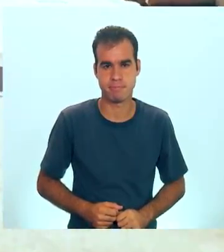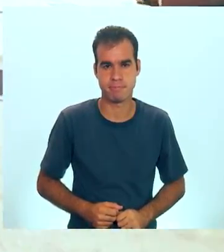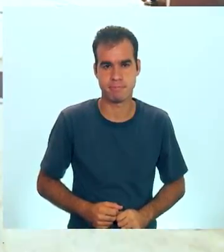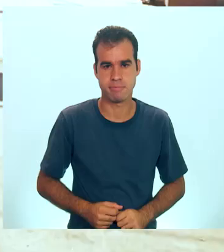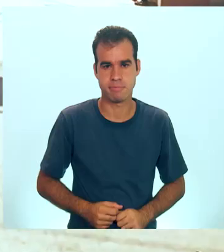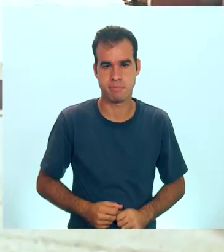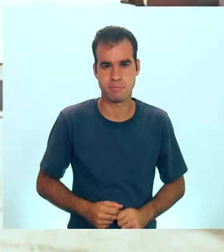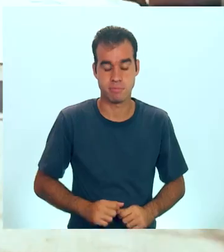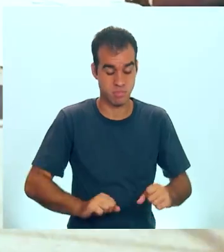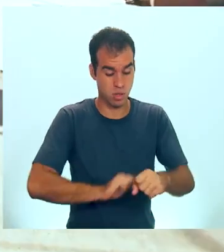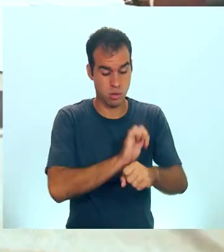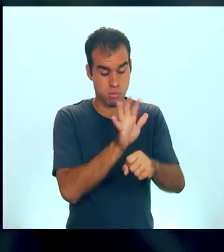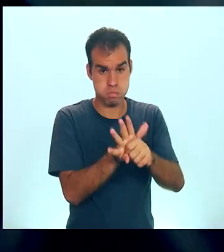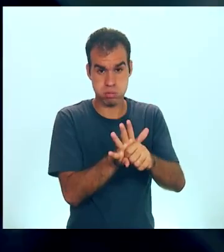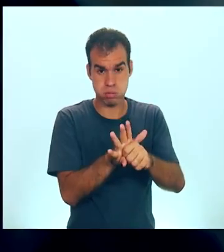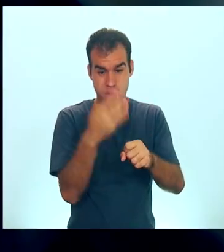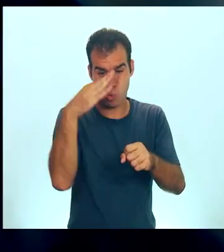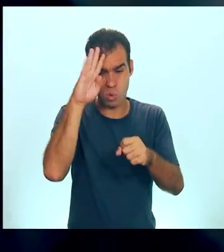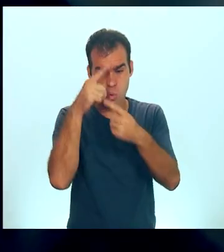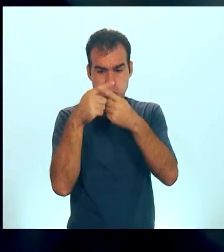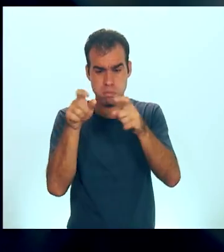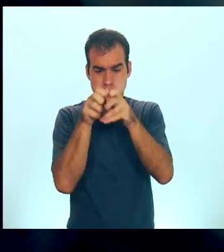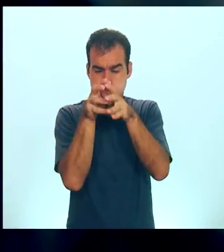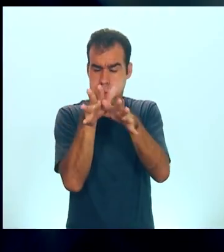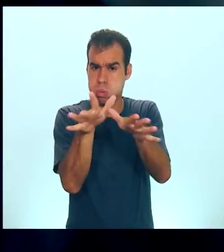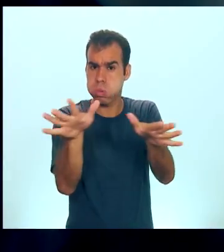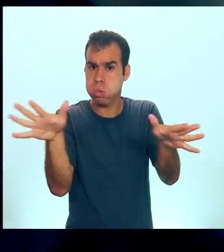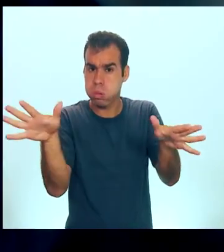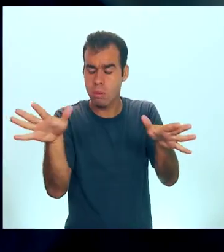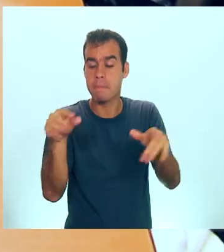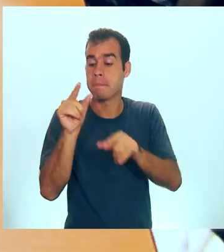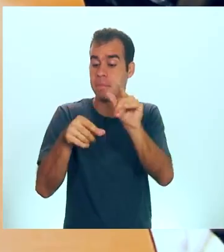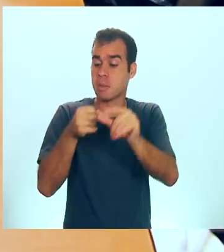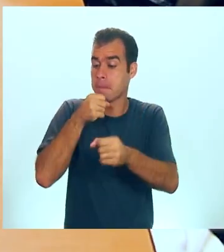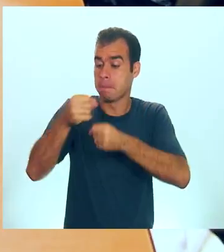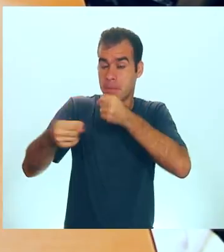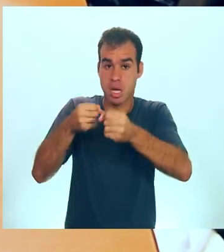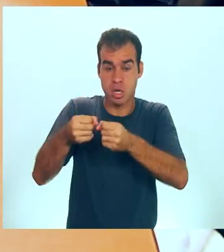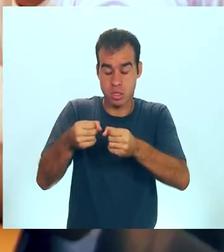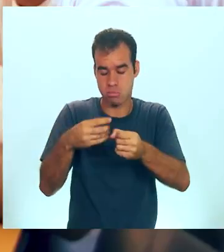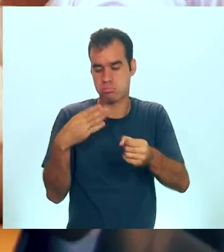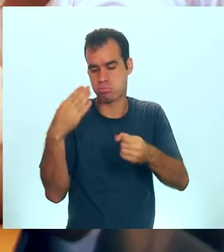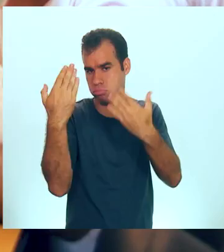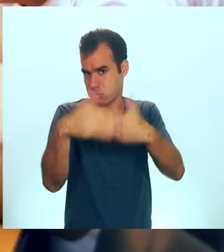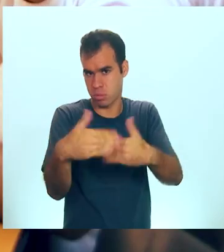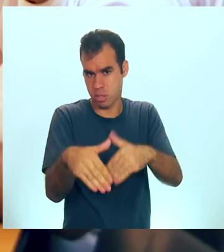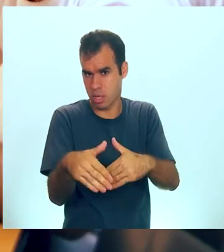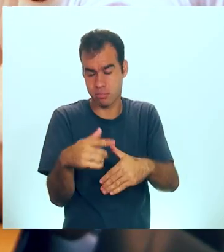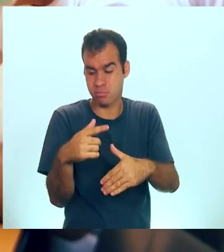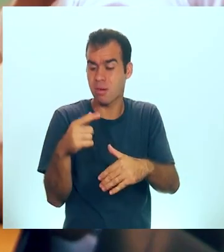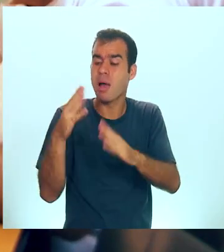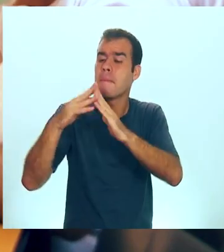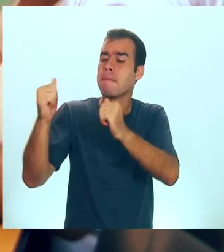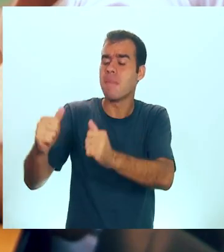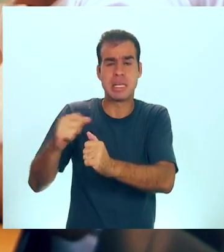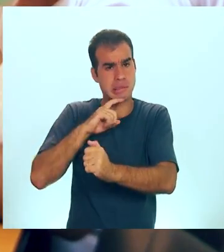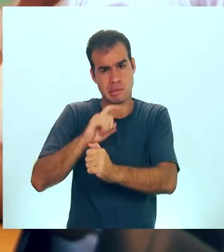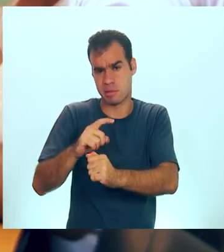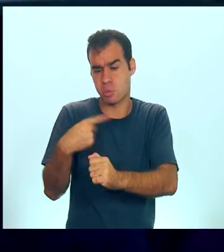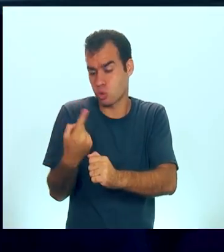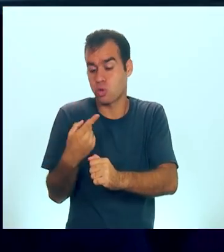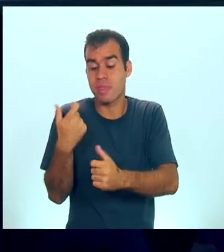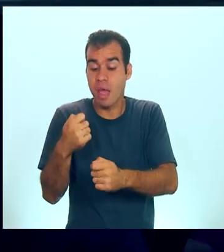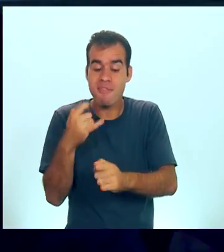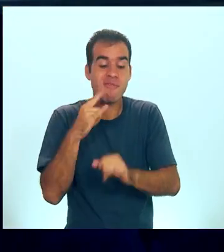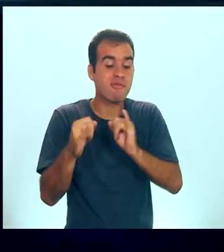Mientras la enfermedad avanzaba en Cuba, periodistas, camarógrafos, directores salían a la calle. No podían quedarse en casa porque su misión más que nunca